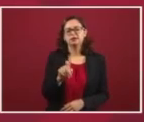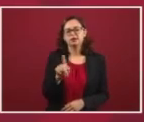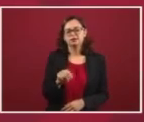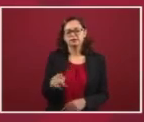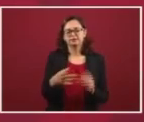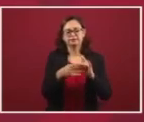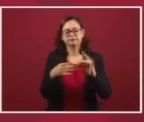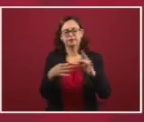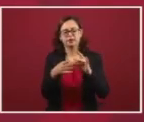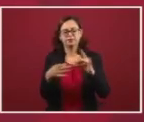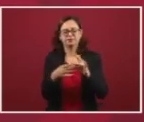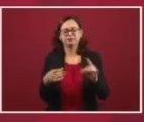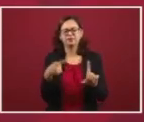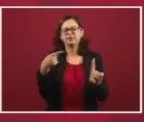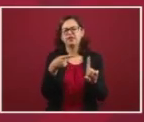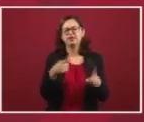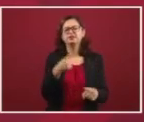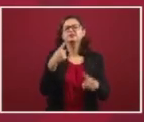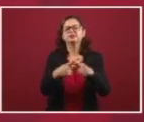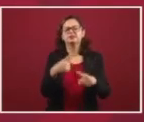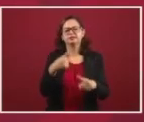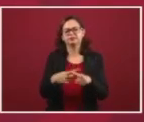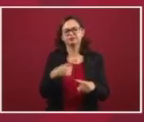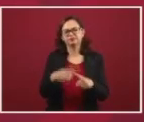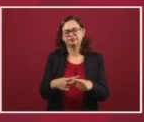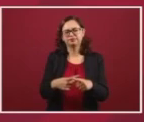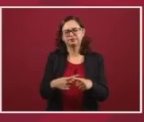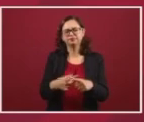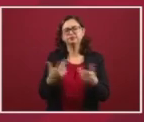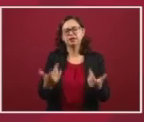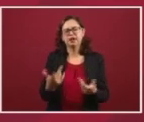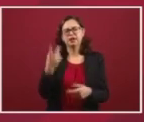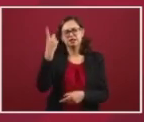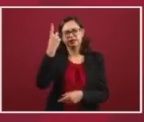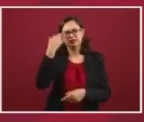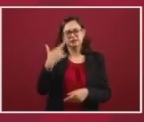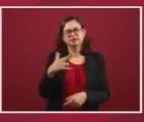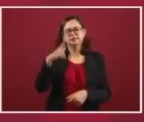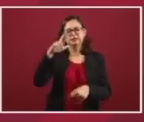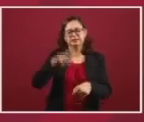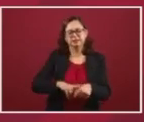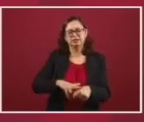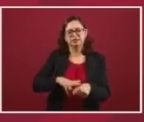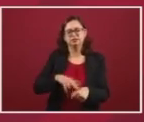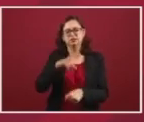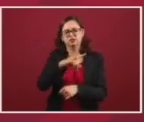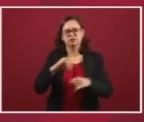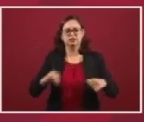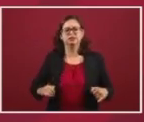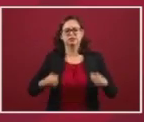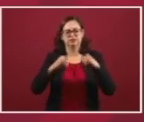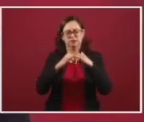es el director del instituto para devolverle al pueblo lo robado